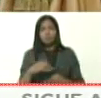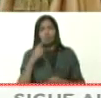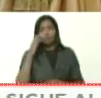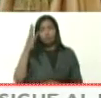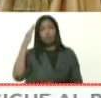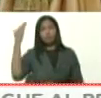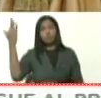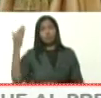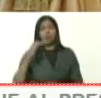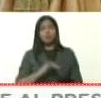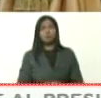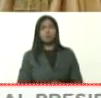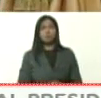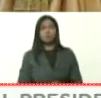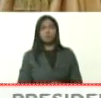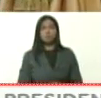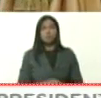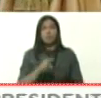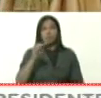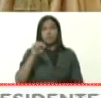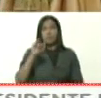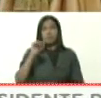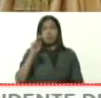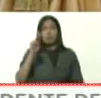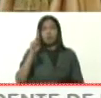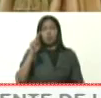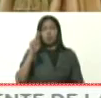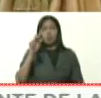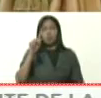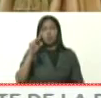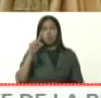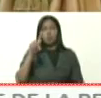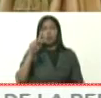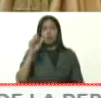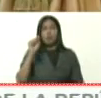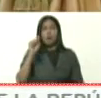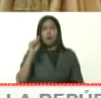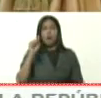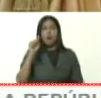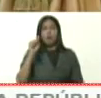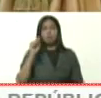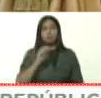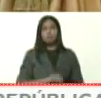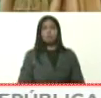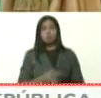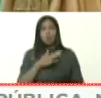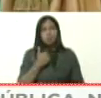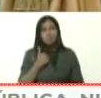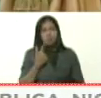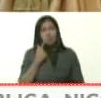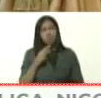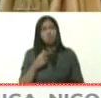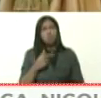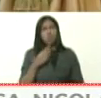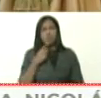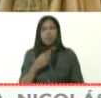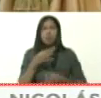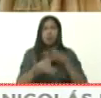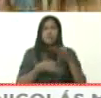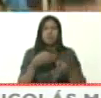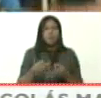sueño. Se trata de Niurka Damaris, de Pinal del Río para el Mundo. Yo quisiera, Niurka, que tú nos dijeras